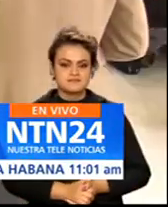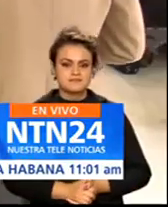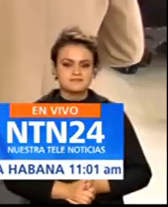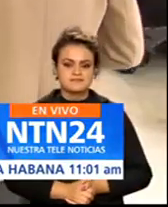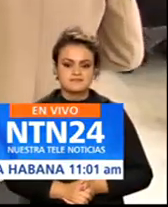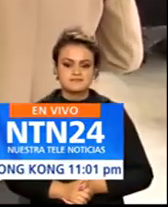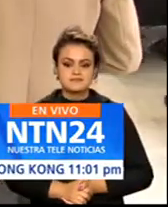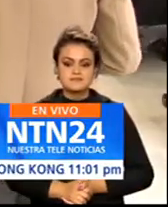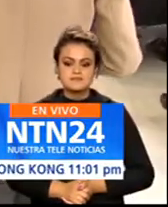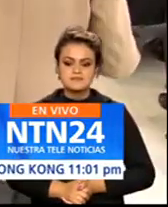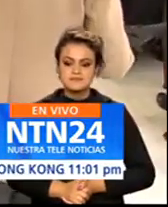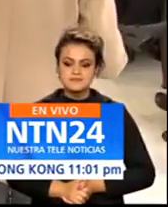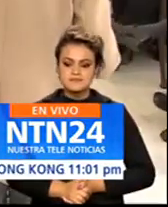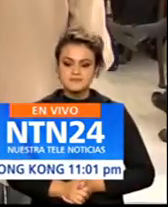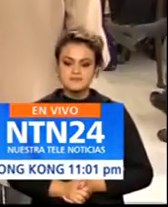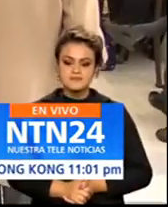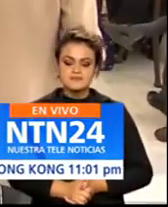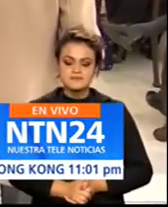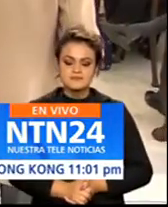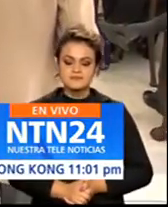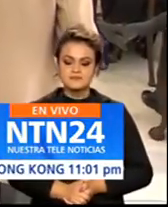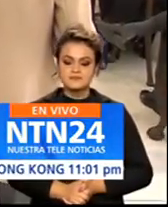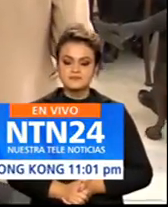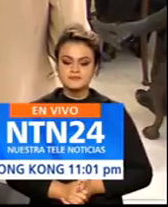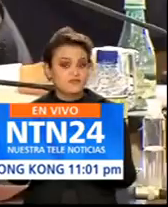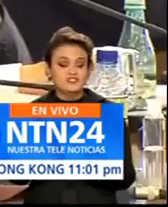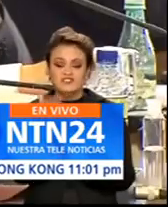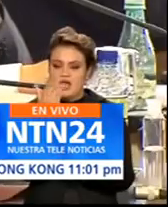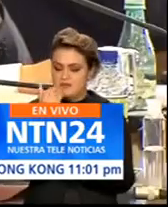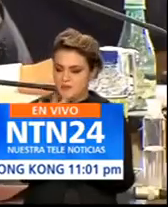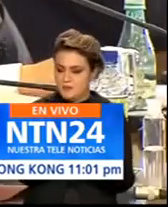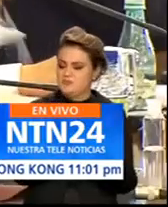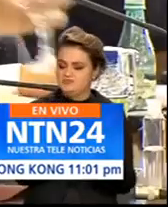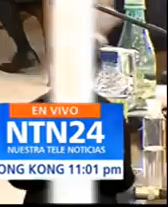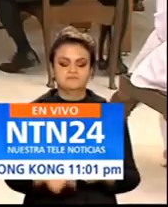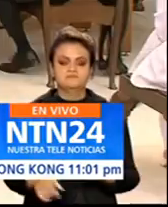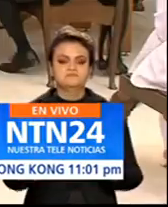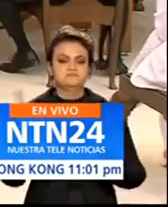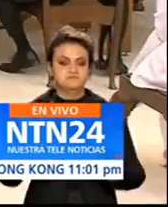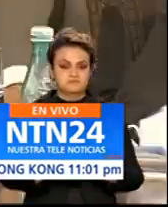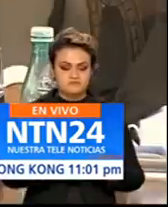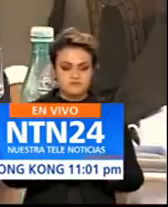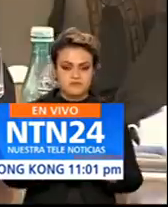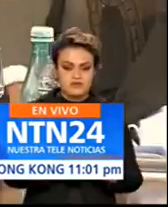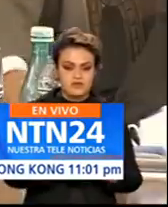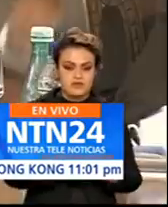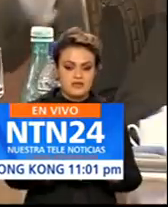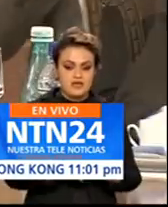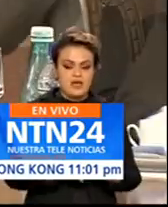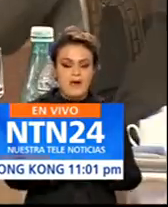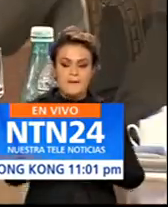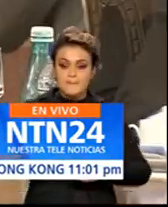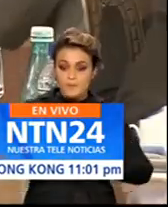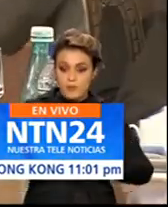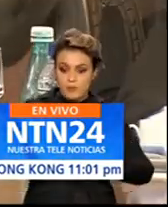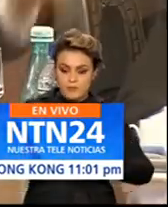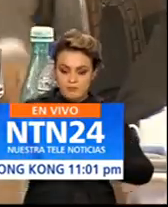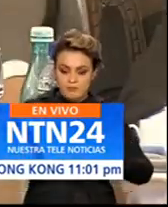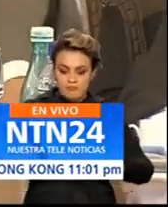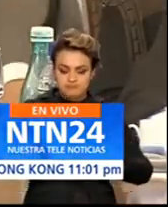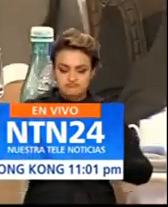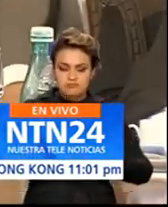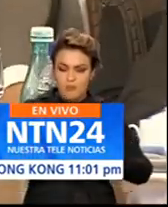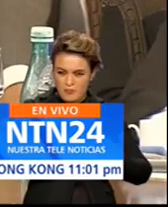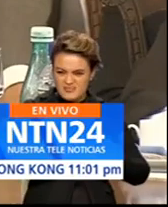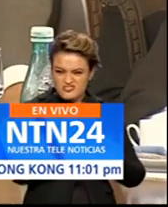oficial del mandatario brasileño saludo con gran alegría a mis amigos los presidentes sudamericanos les agradezco